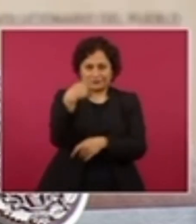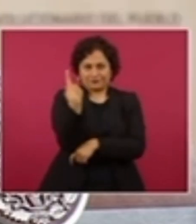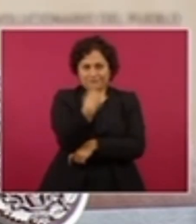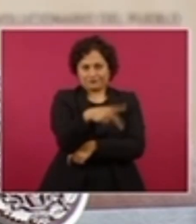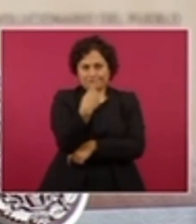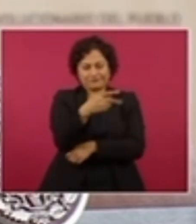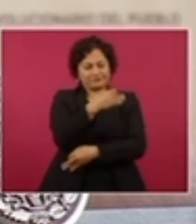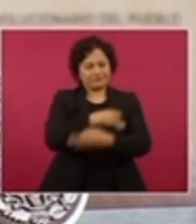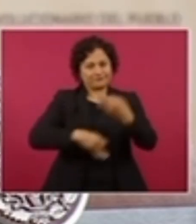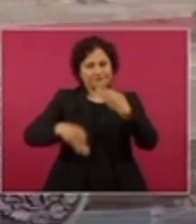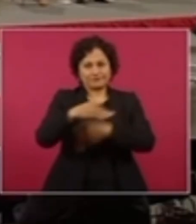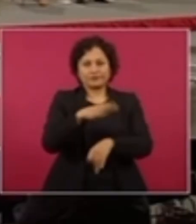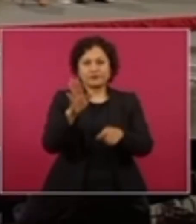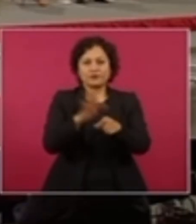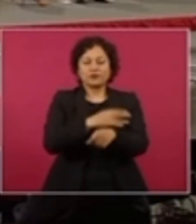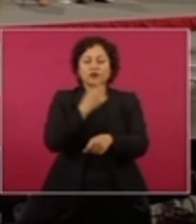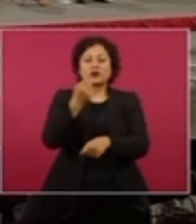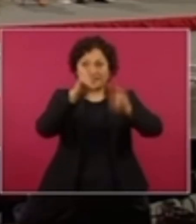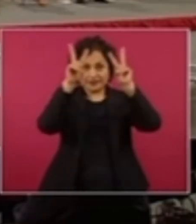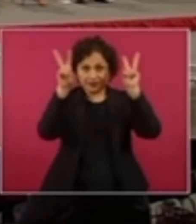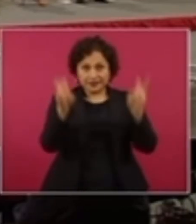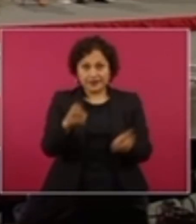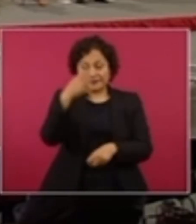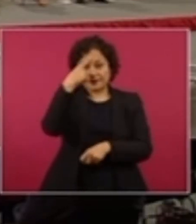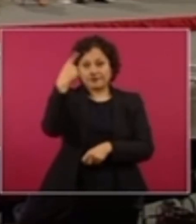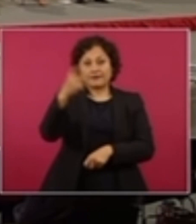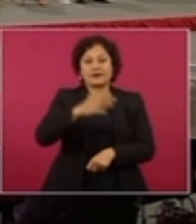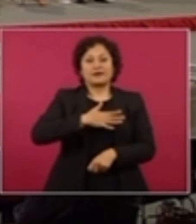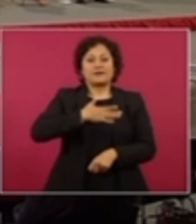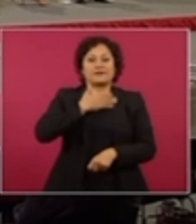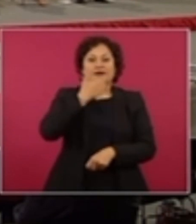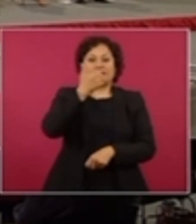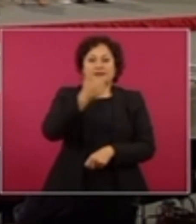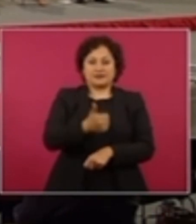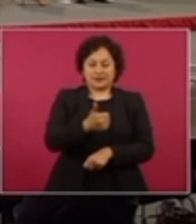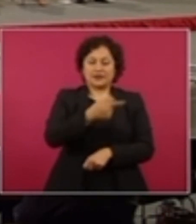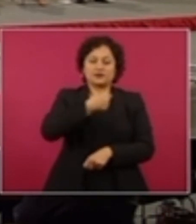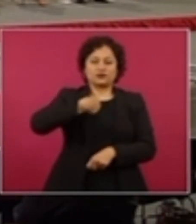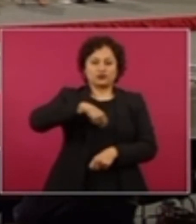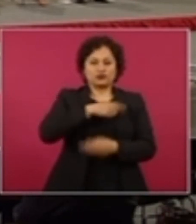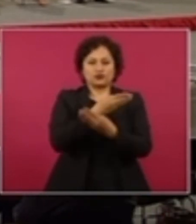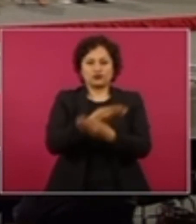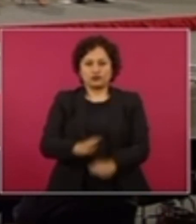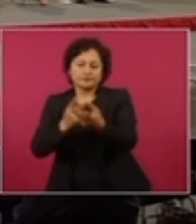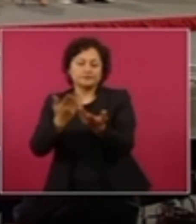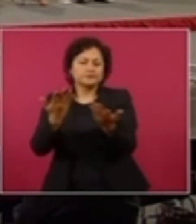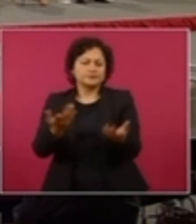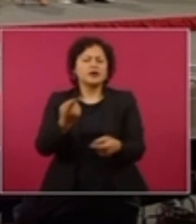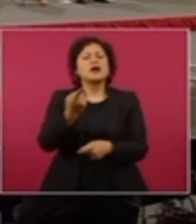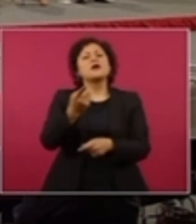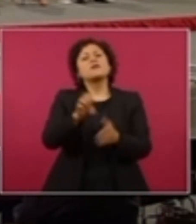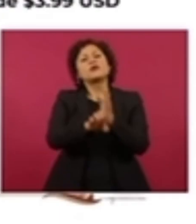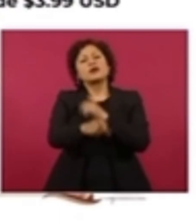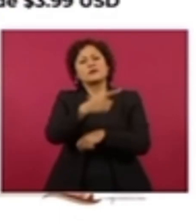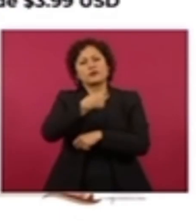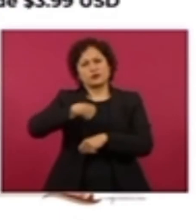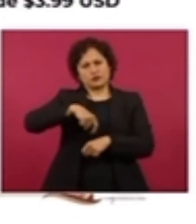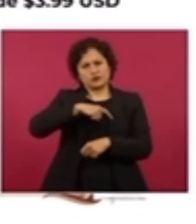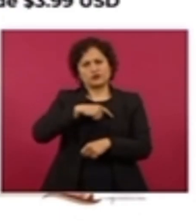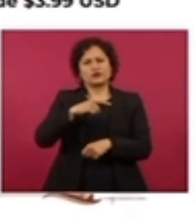financiera para el bienestar. Tiene dos opciones para el envío de las remesas. La etapa